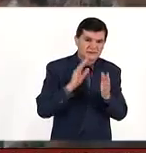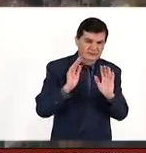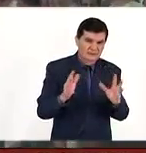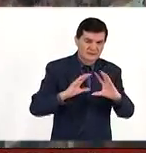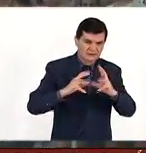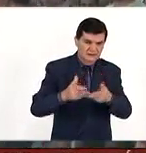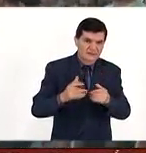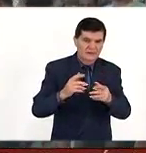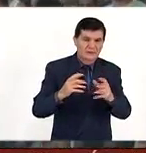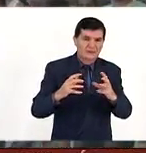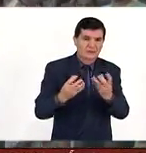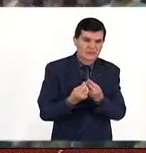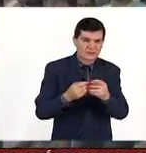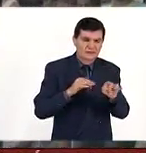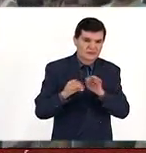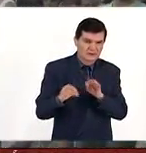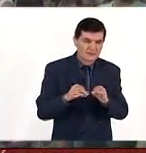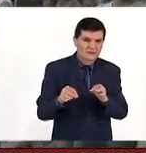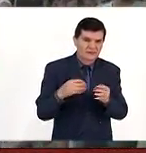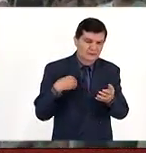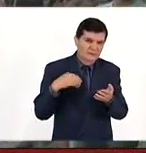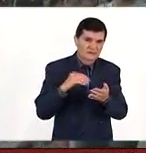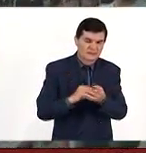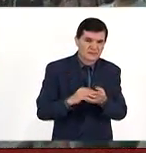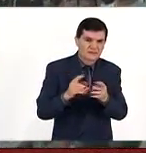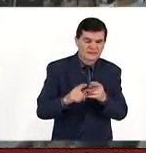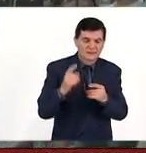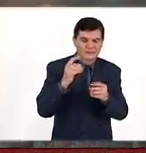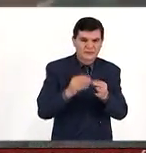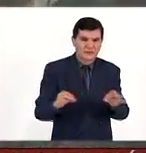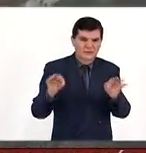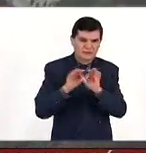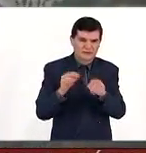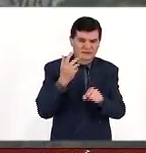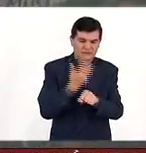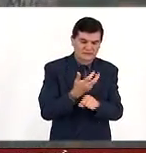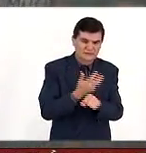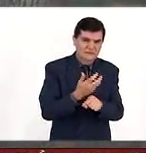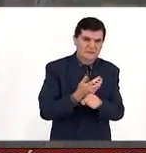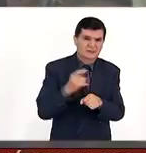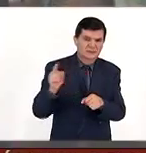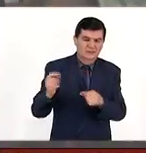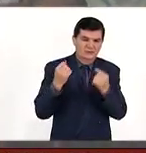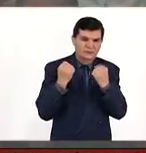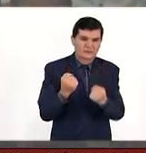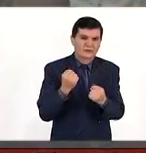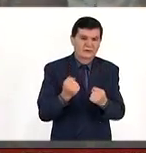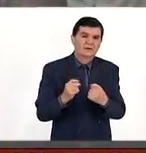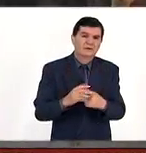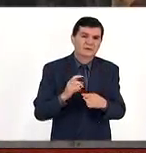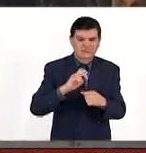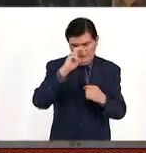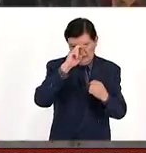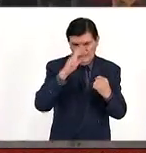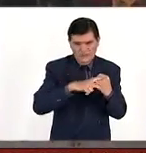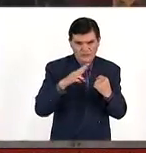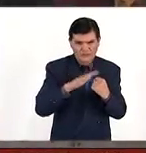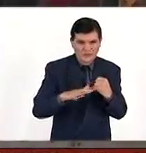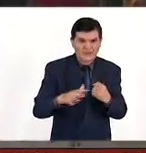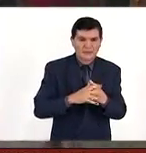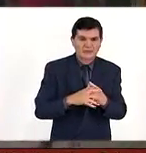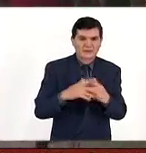estrategia global de cooperación acnur ahí tendría que jugar un papel muy importante de eeuu las potencias de europa por ejemplo